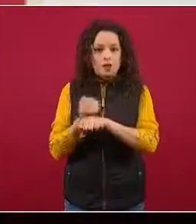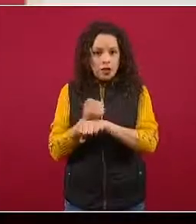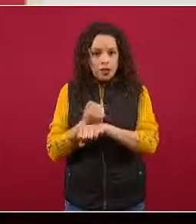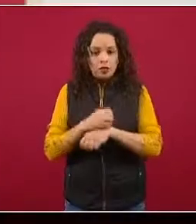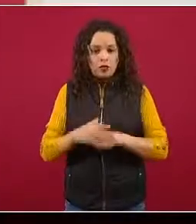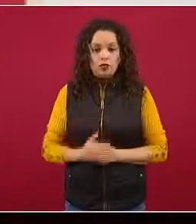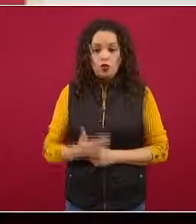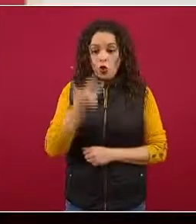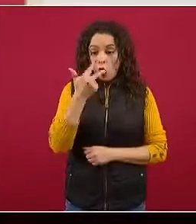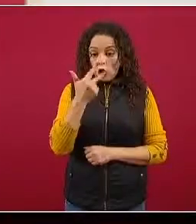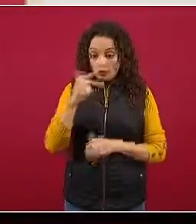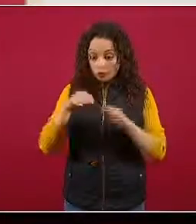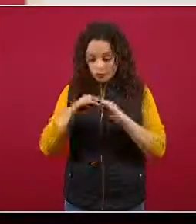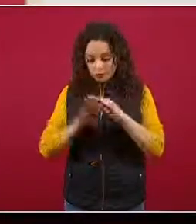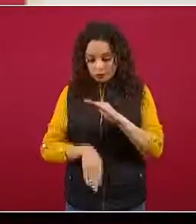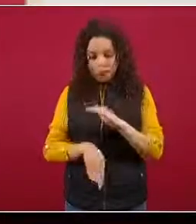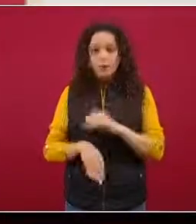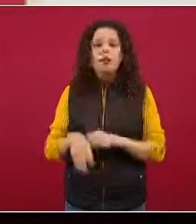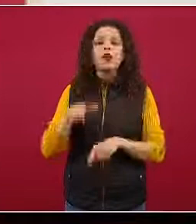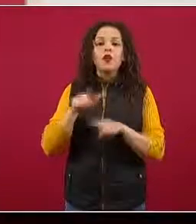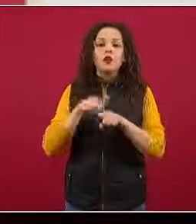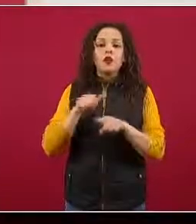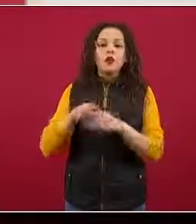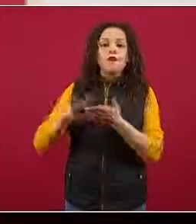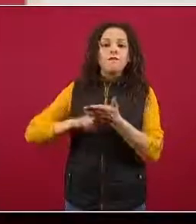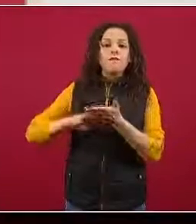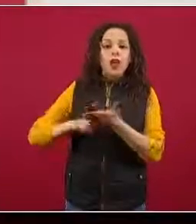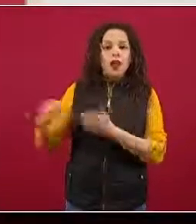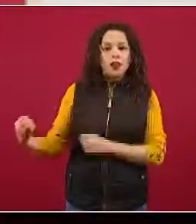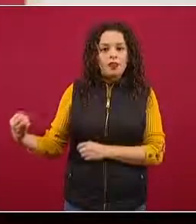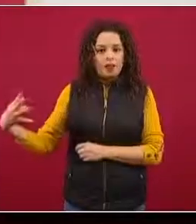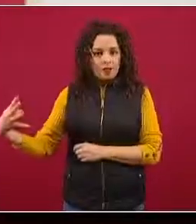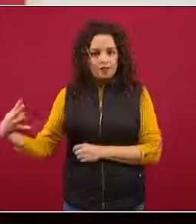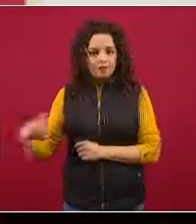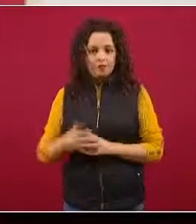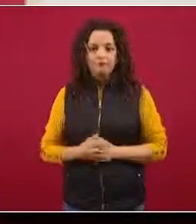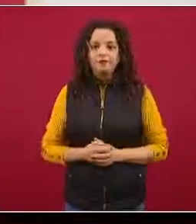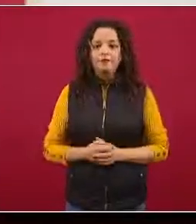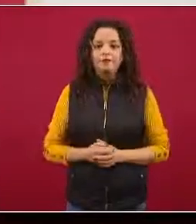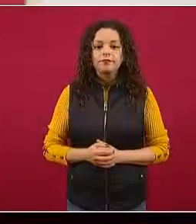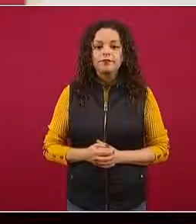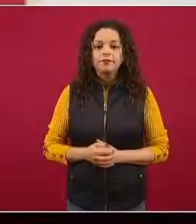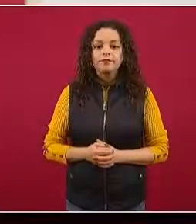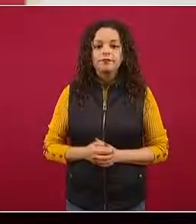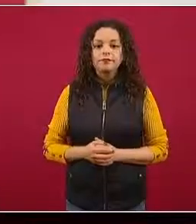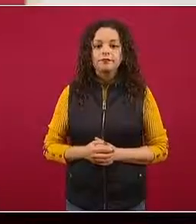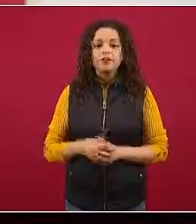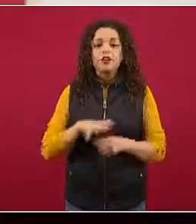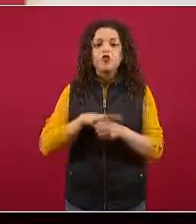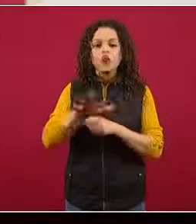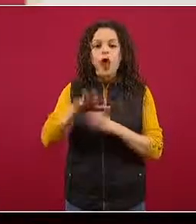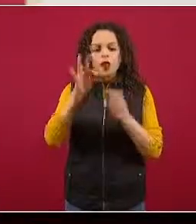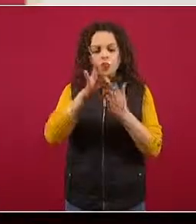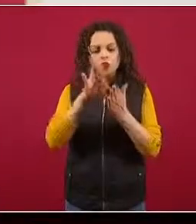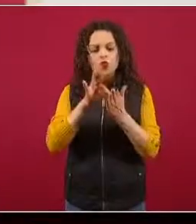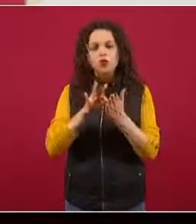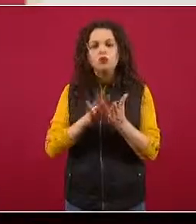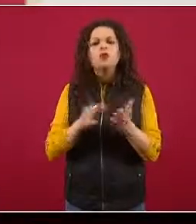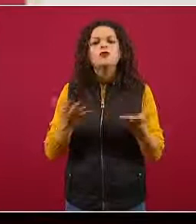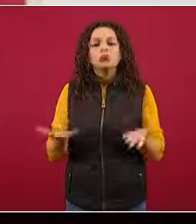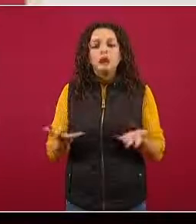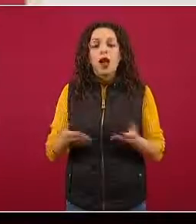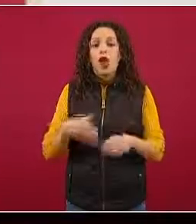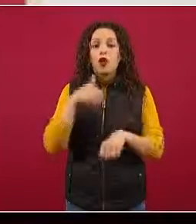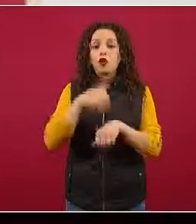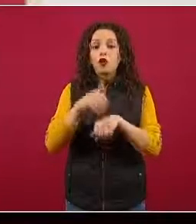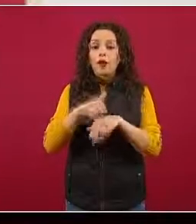De 8 para abajo el verde. Los indicadores son el número básico de